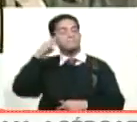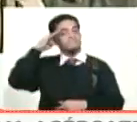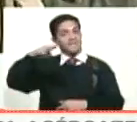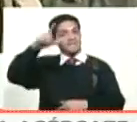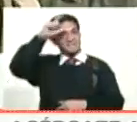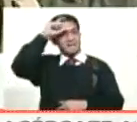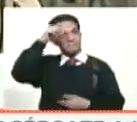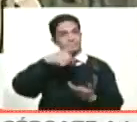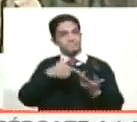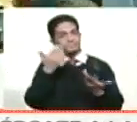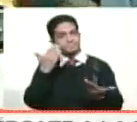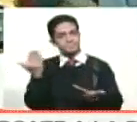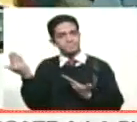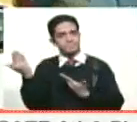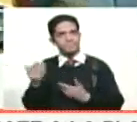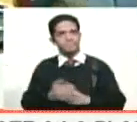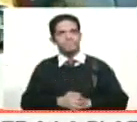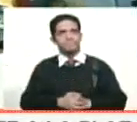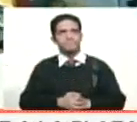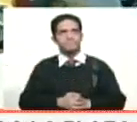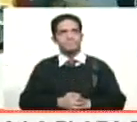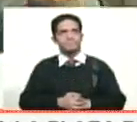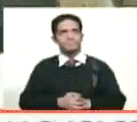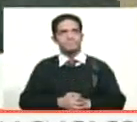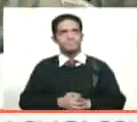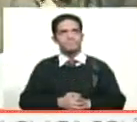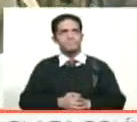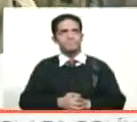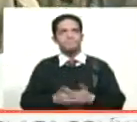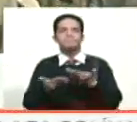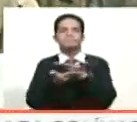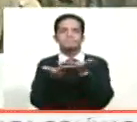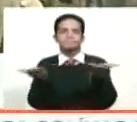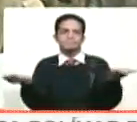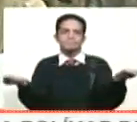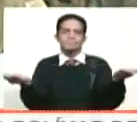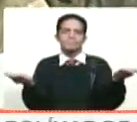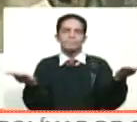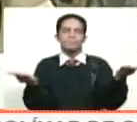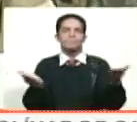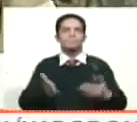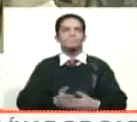Bolivariana, mayor general de Artillería, señores oficiales.